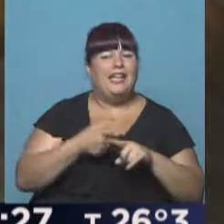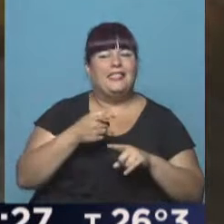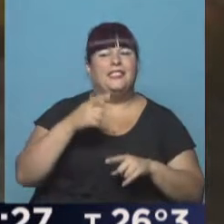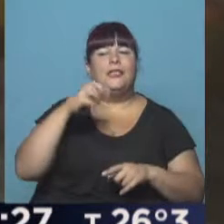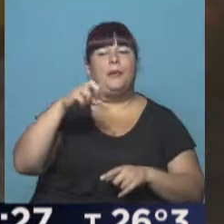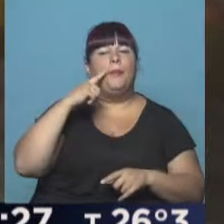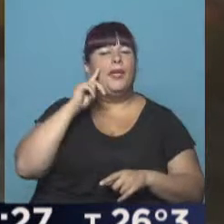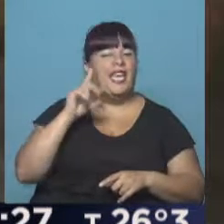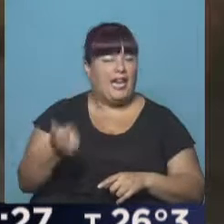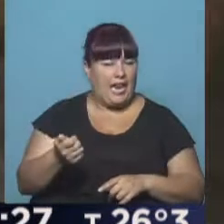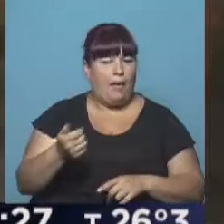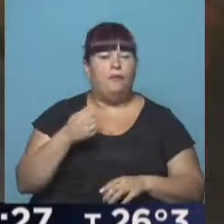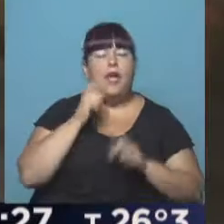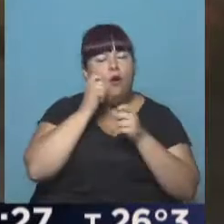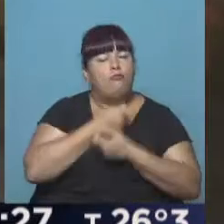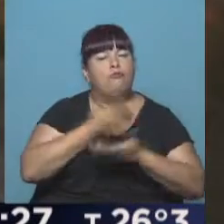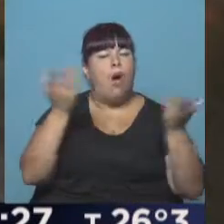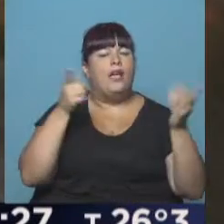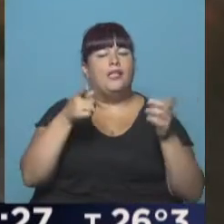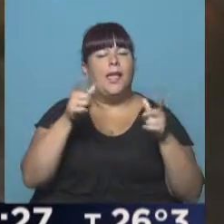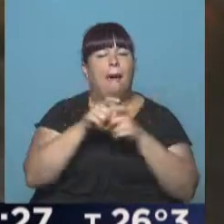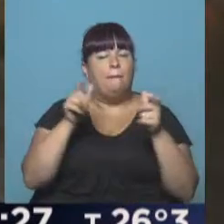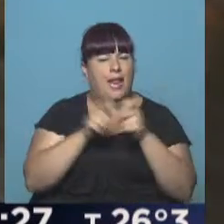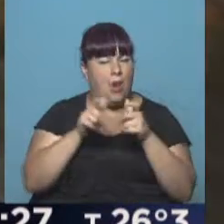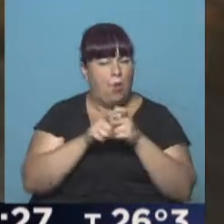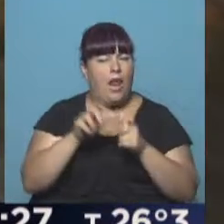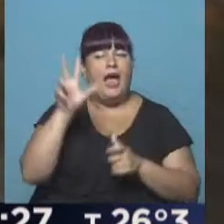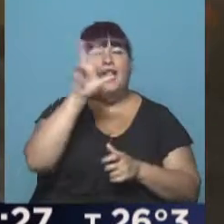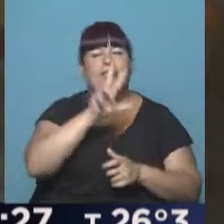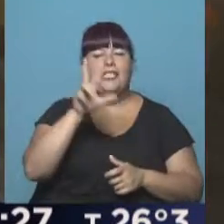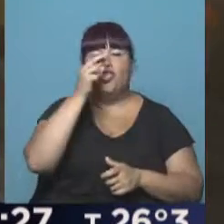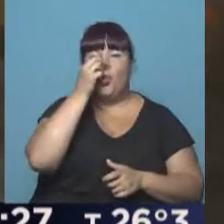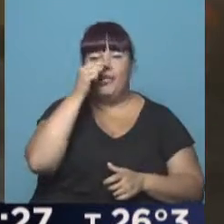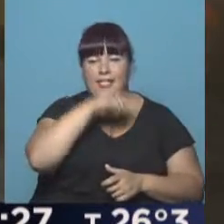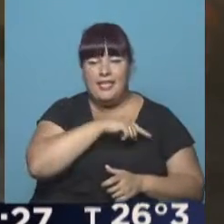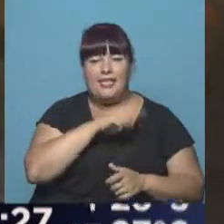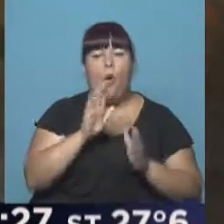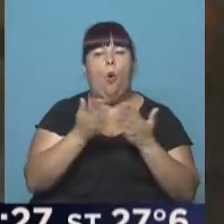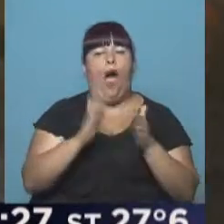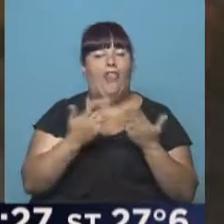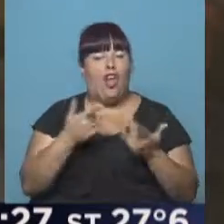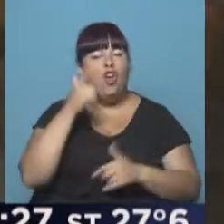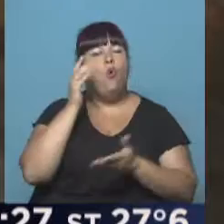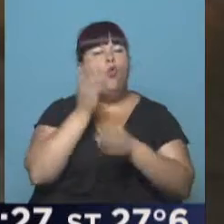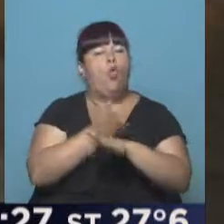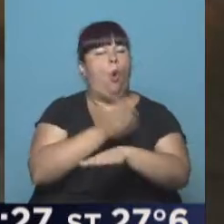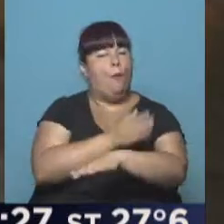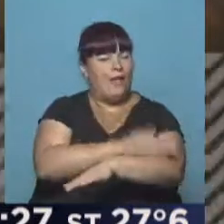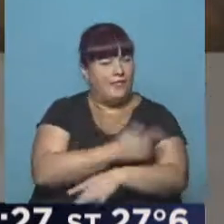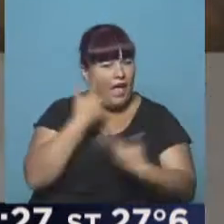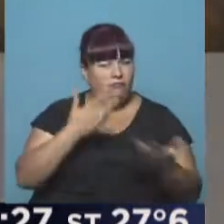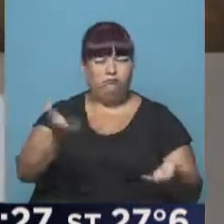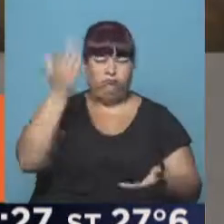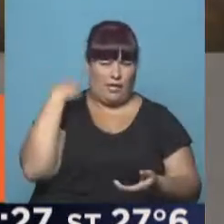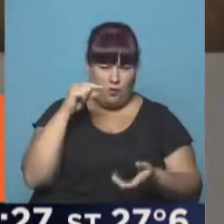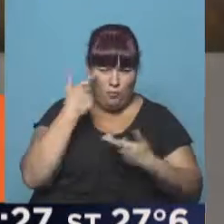Ricardo Piglia, con la proyección de la película 327 cuadernos, un documental estrenado hace